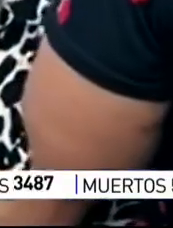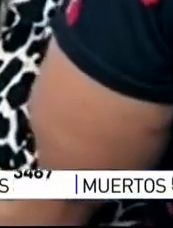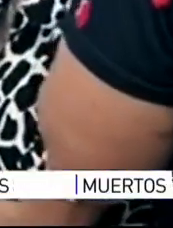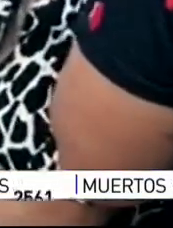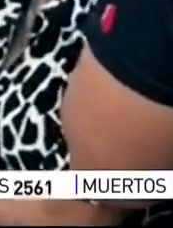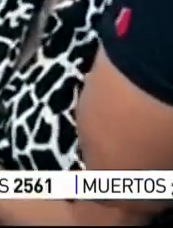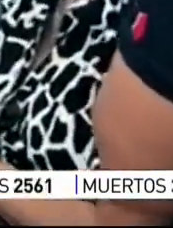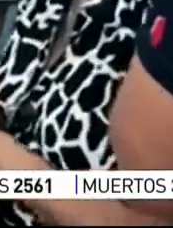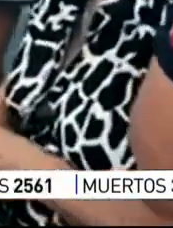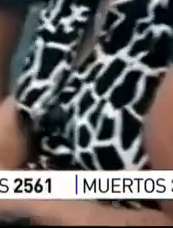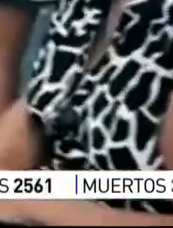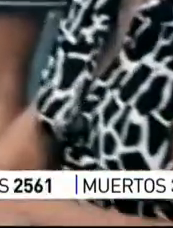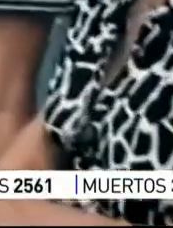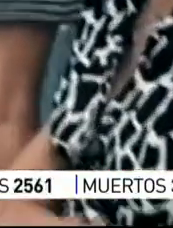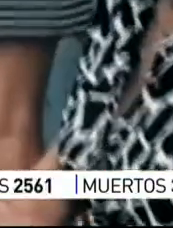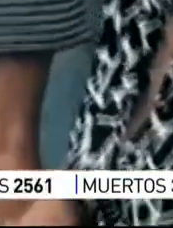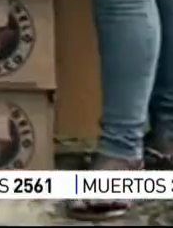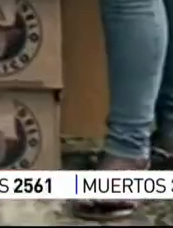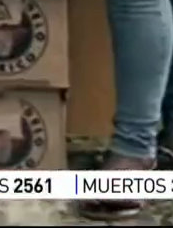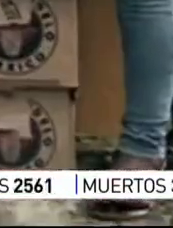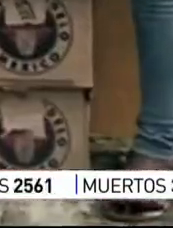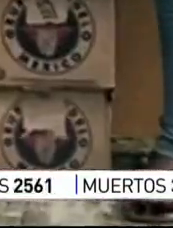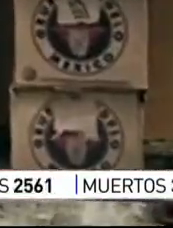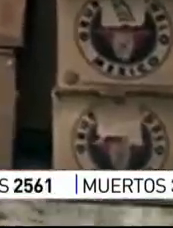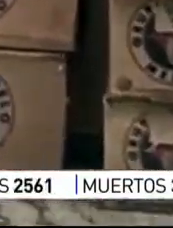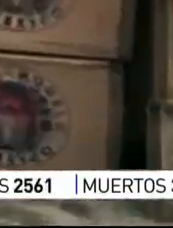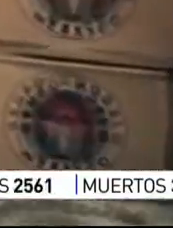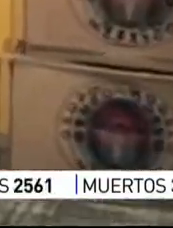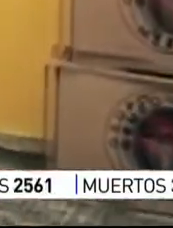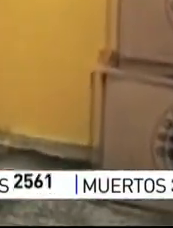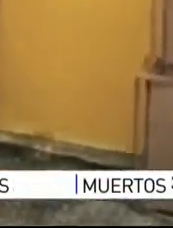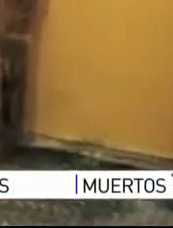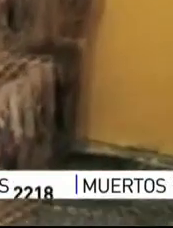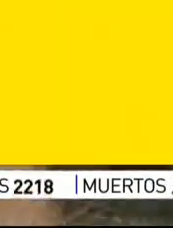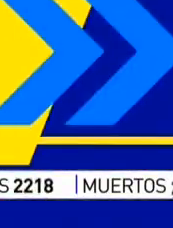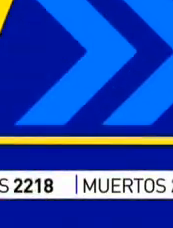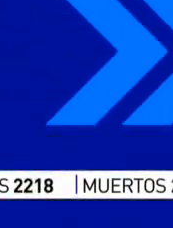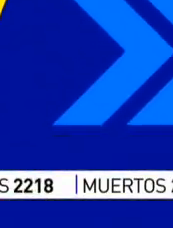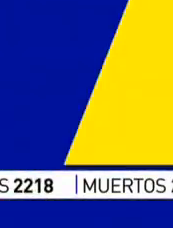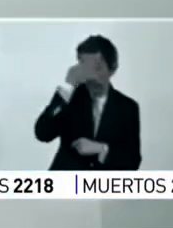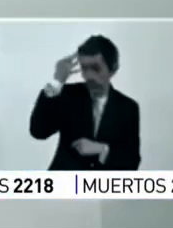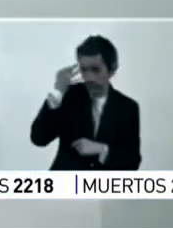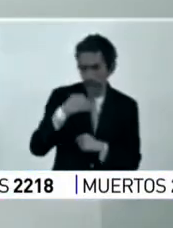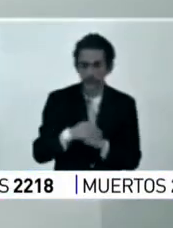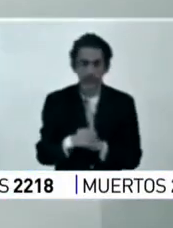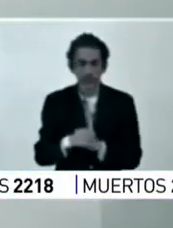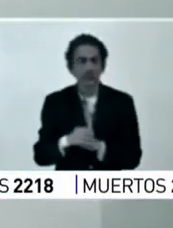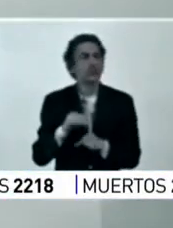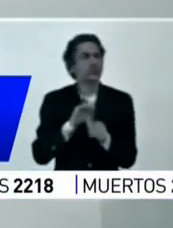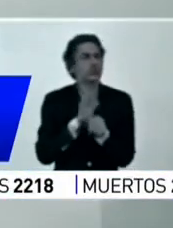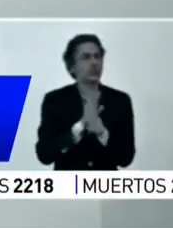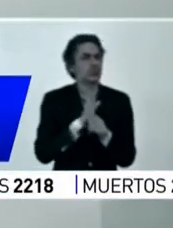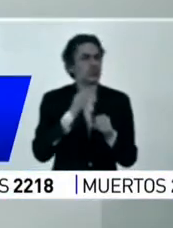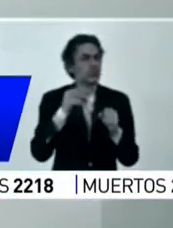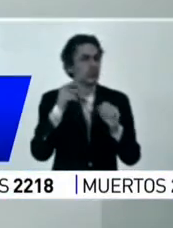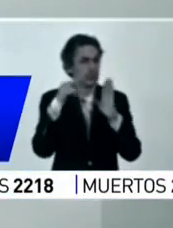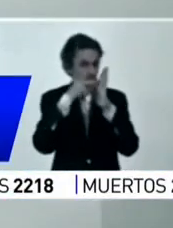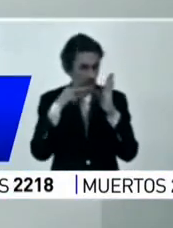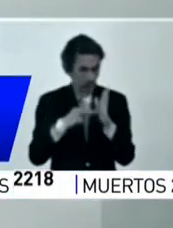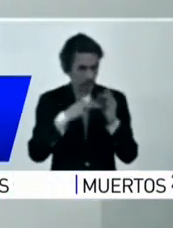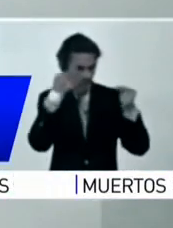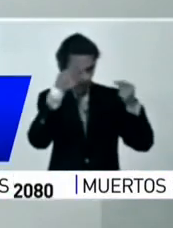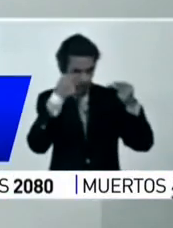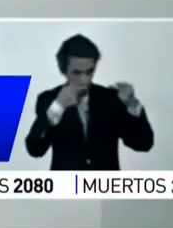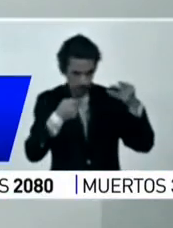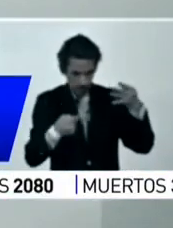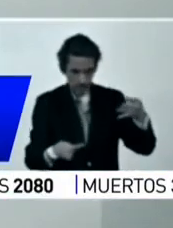cerveza. Sin mantener sana distancia, las personas acuden a adquirir este producto. Claudia Sheinbaum dio a conocer que la Ciudad de México cuenta